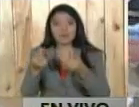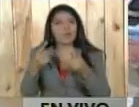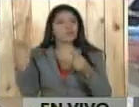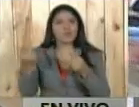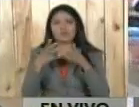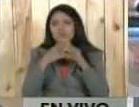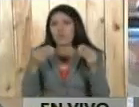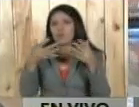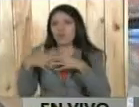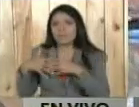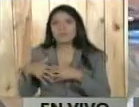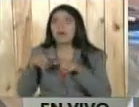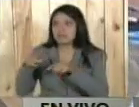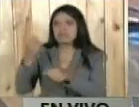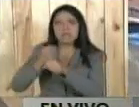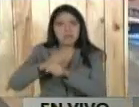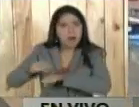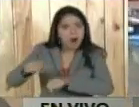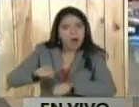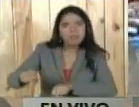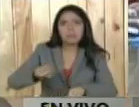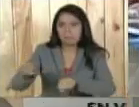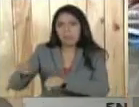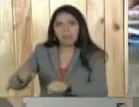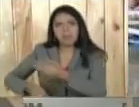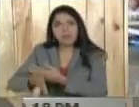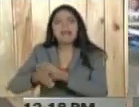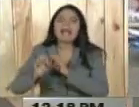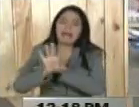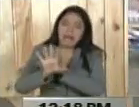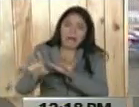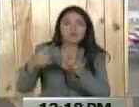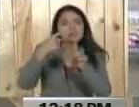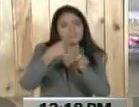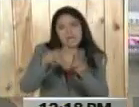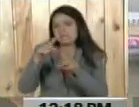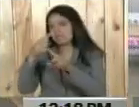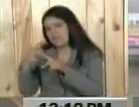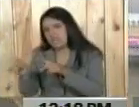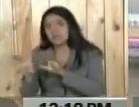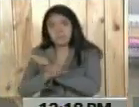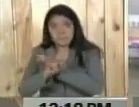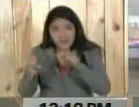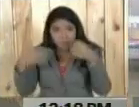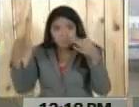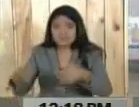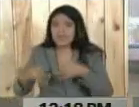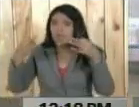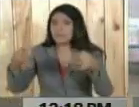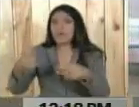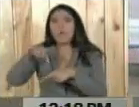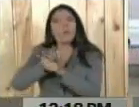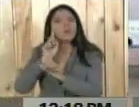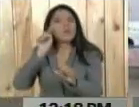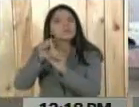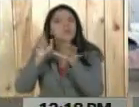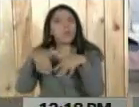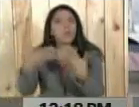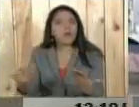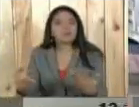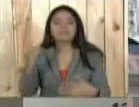del país. Ahí está trabajando, funcionando, con diferencias de criterio, pero siempre con un solo interés, el interés